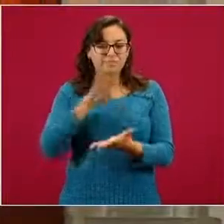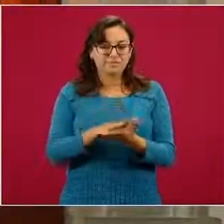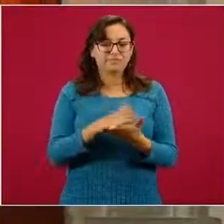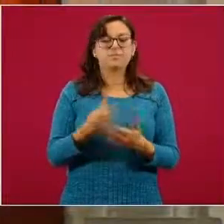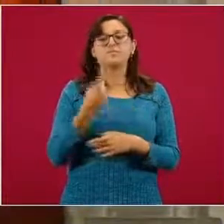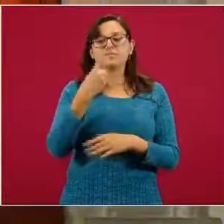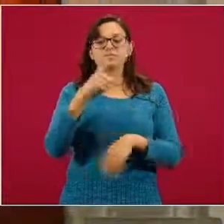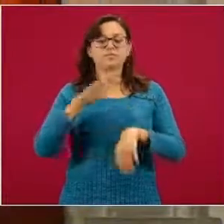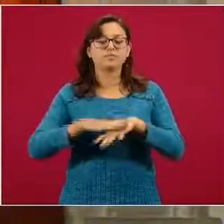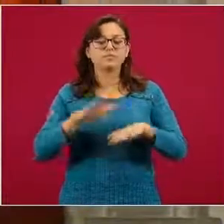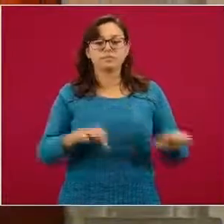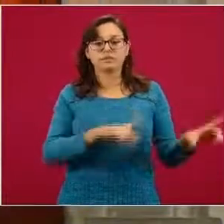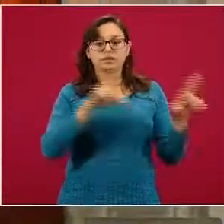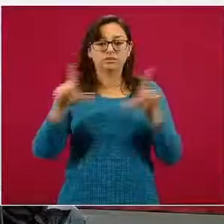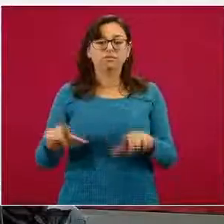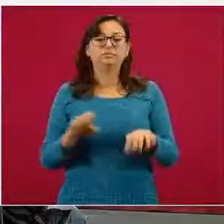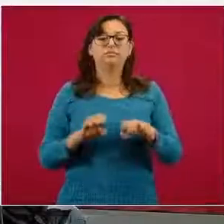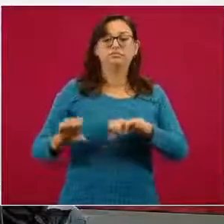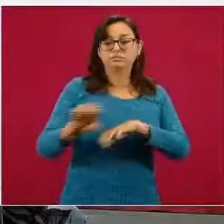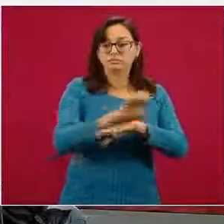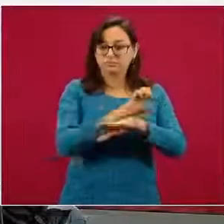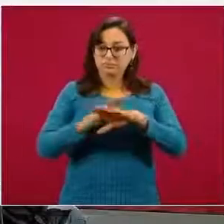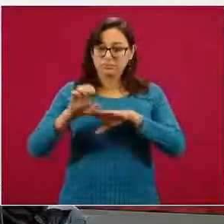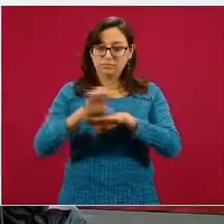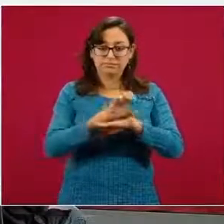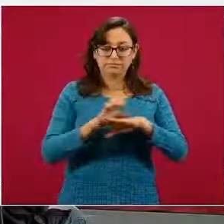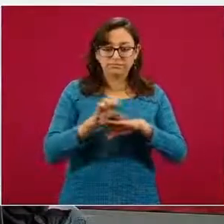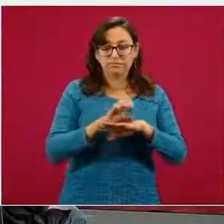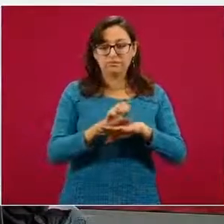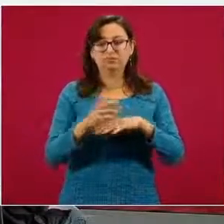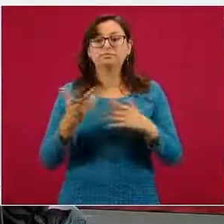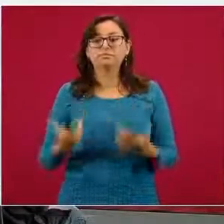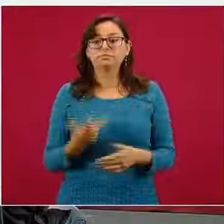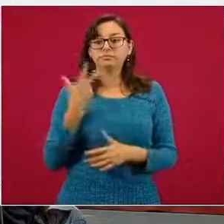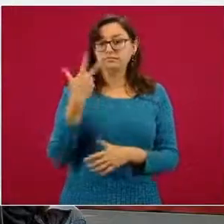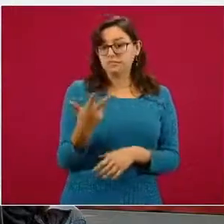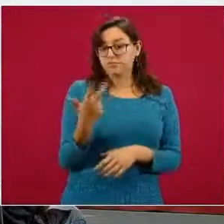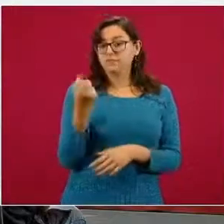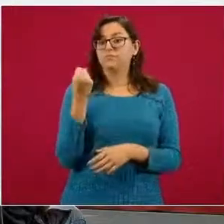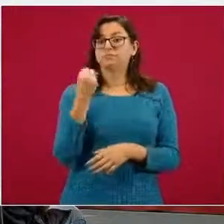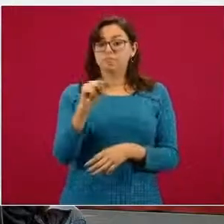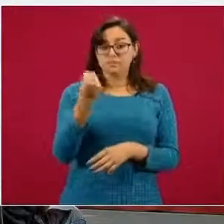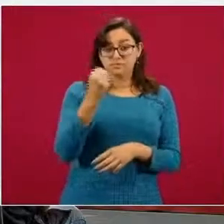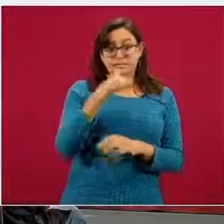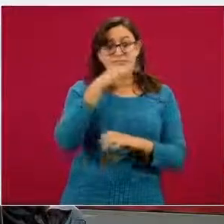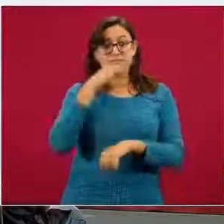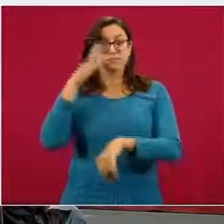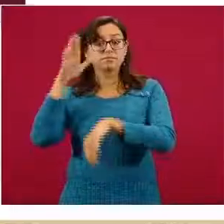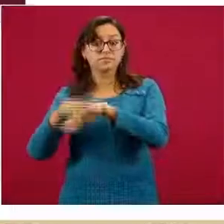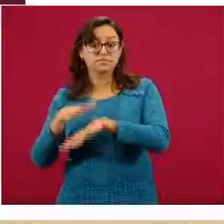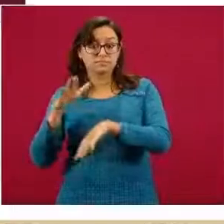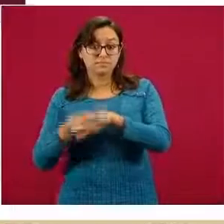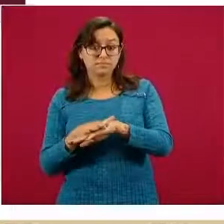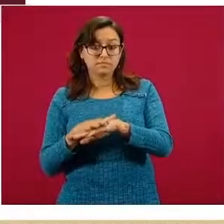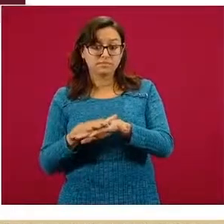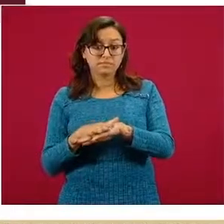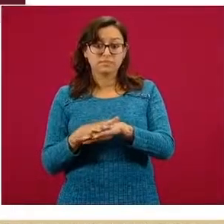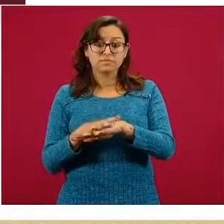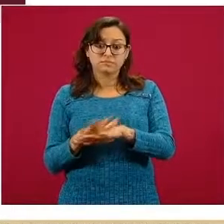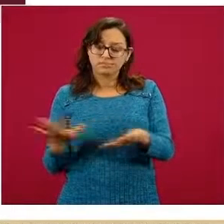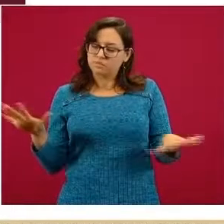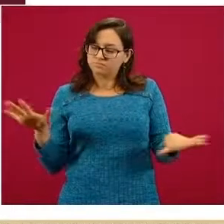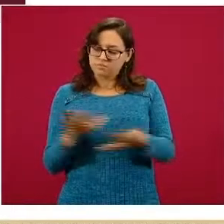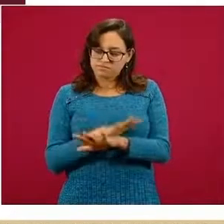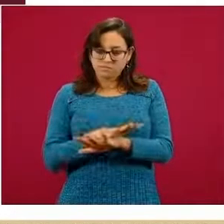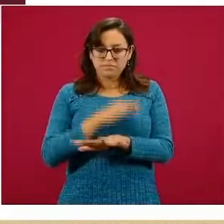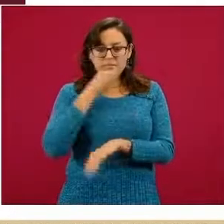más. Ecuador tuvo algunos eventos, 8 de septiembre, por ejemplo, cambió sus criterios precisamente